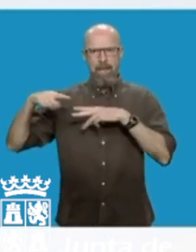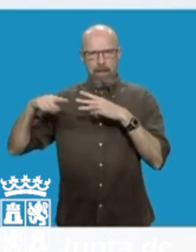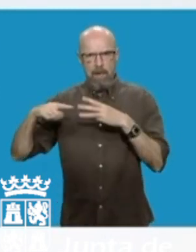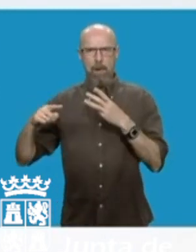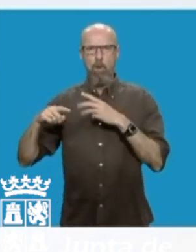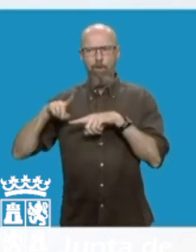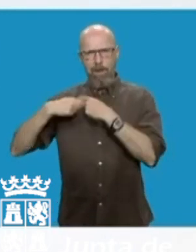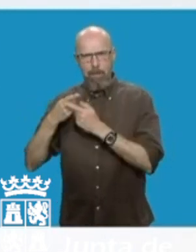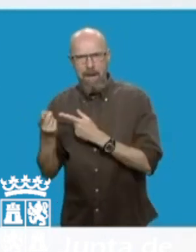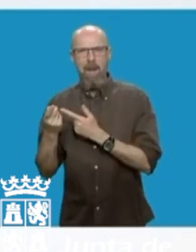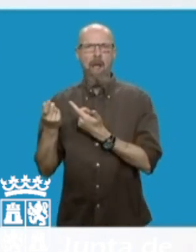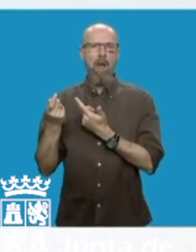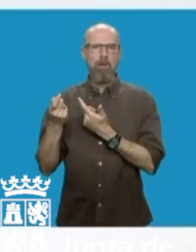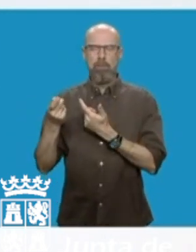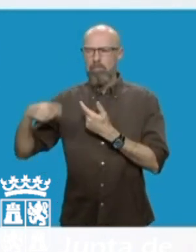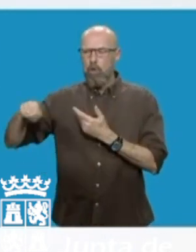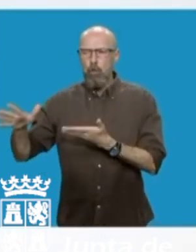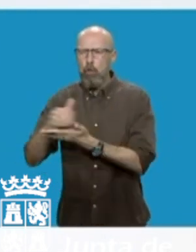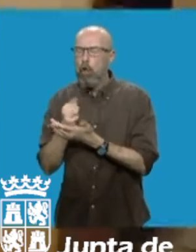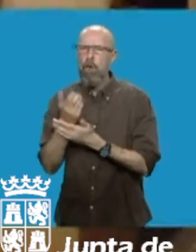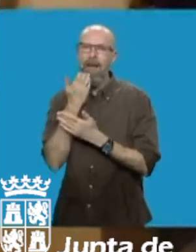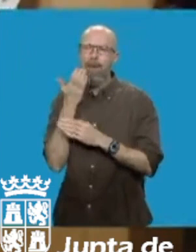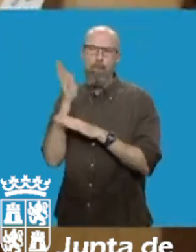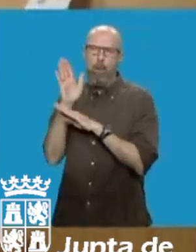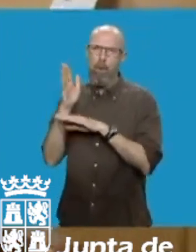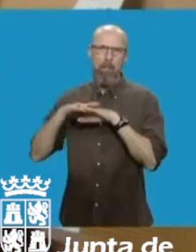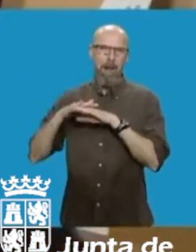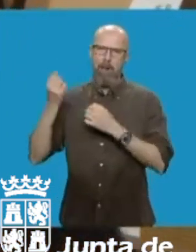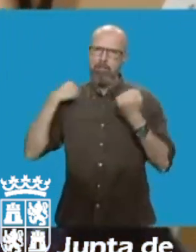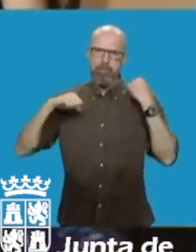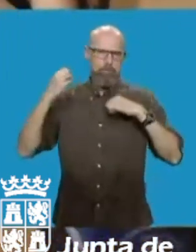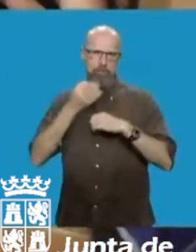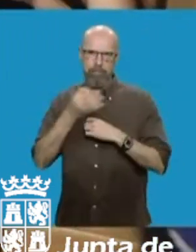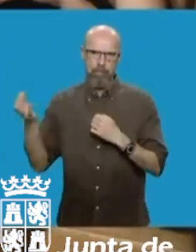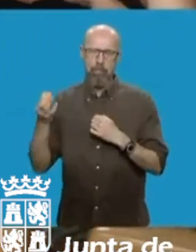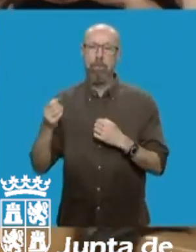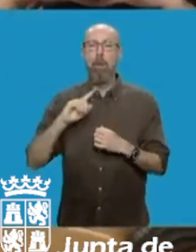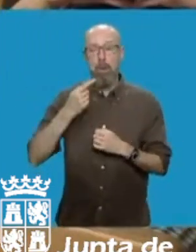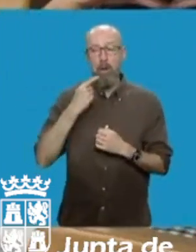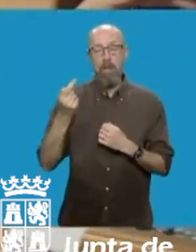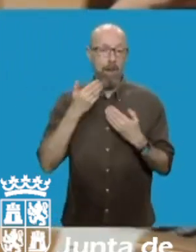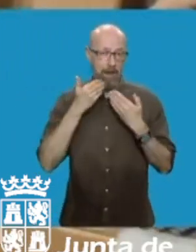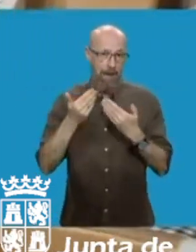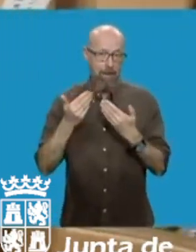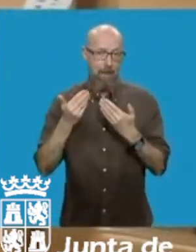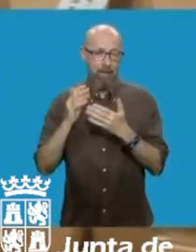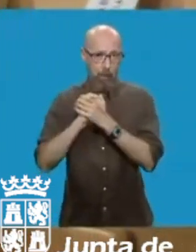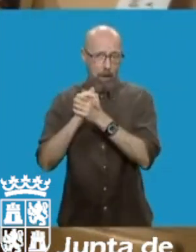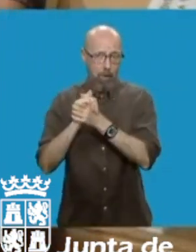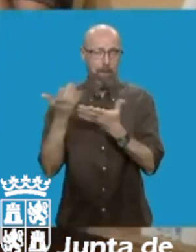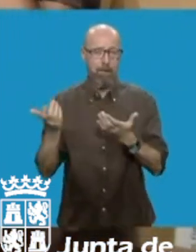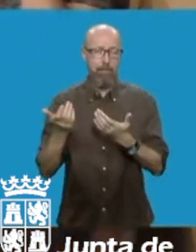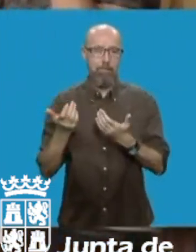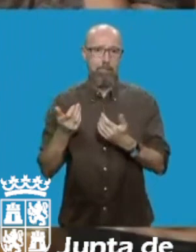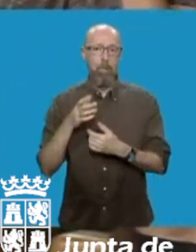aficionados vuelven a ser un ejemplo, volvéis a ser un ejemplo para todos nosotros. Por ello, en primer lugar, permitidme que os dé las gracias y la enhorabuena por